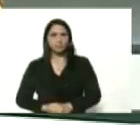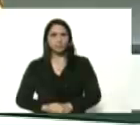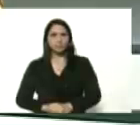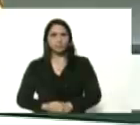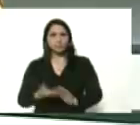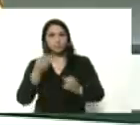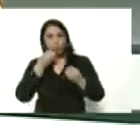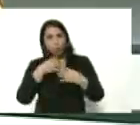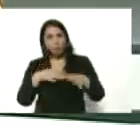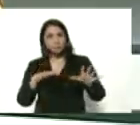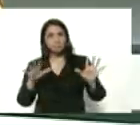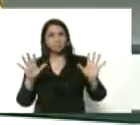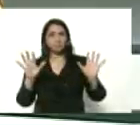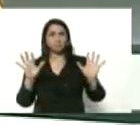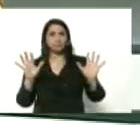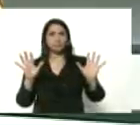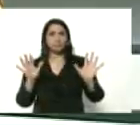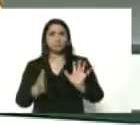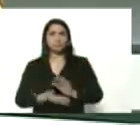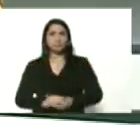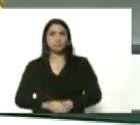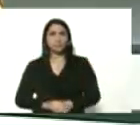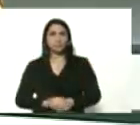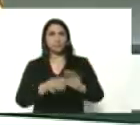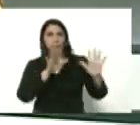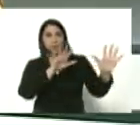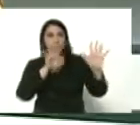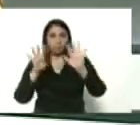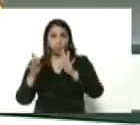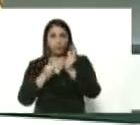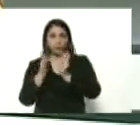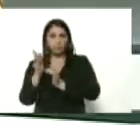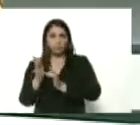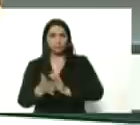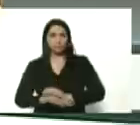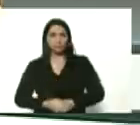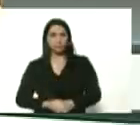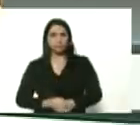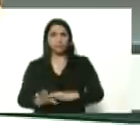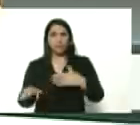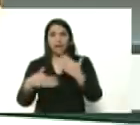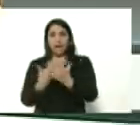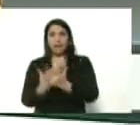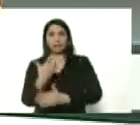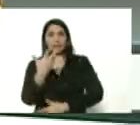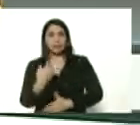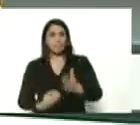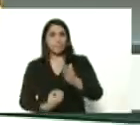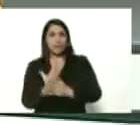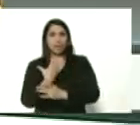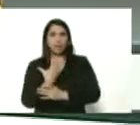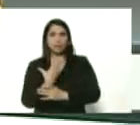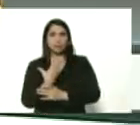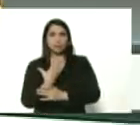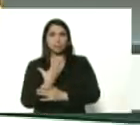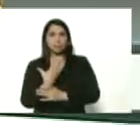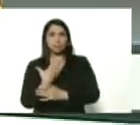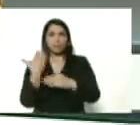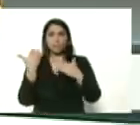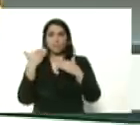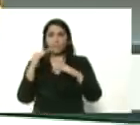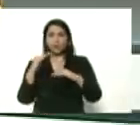Así que desde el 19 de abril hasta el 3 de mayo, una fase